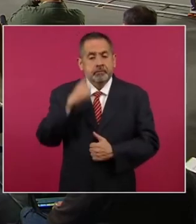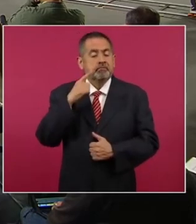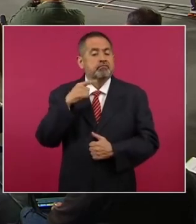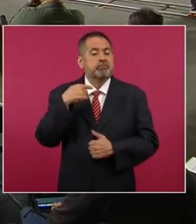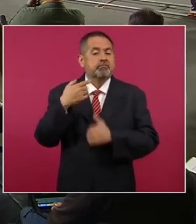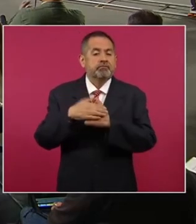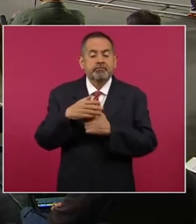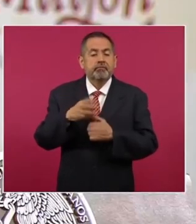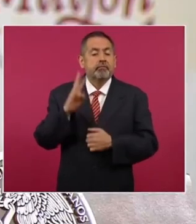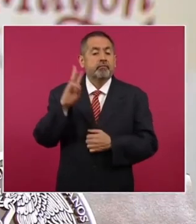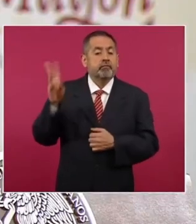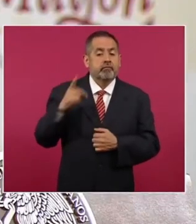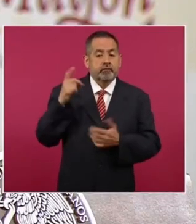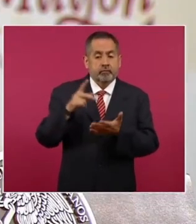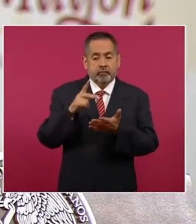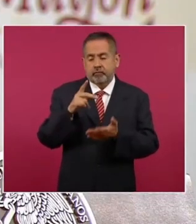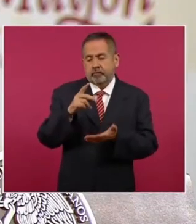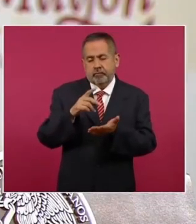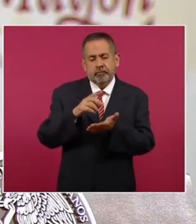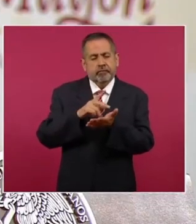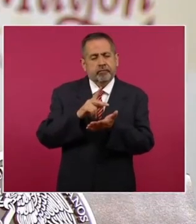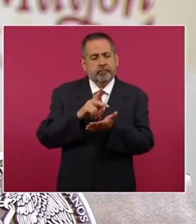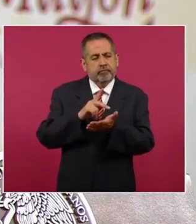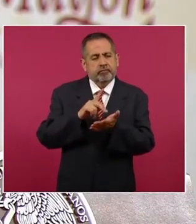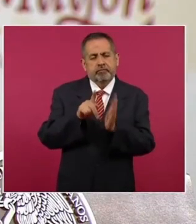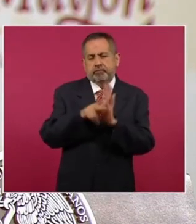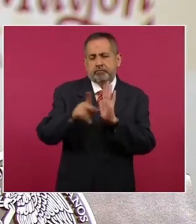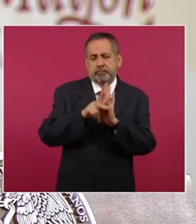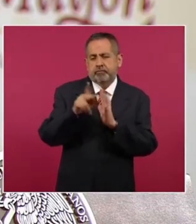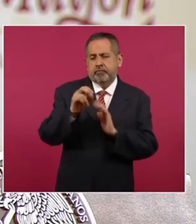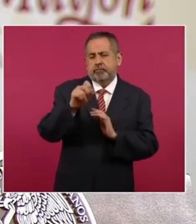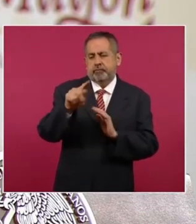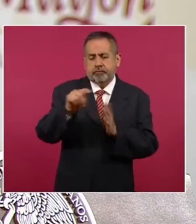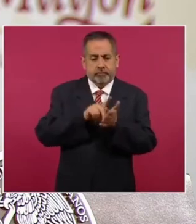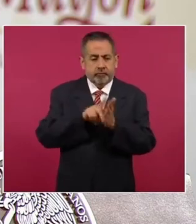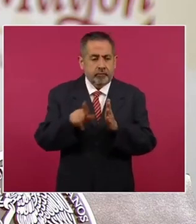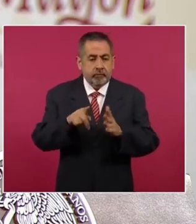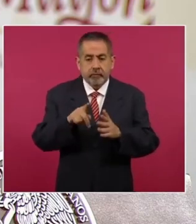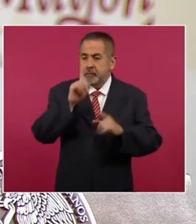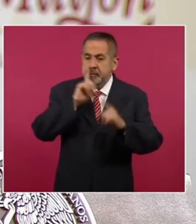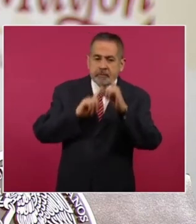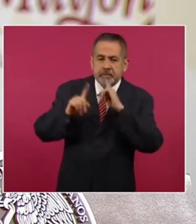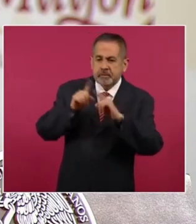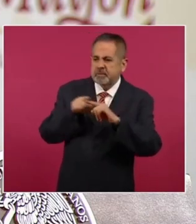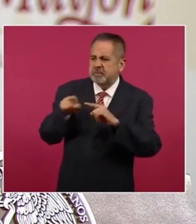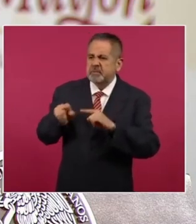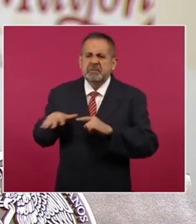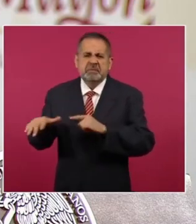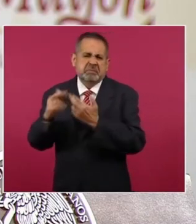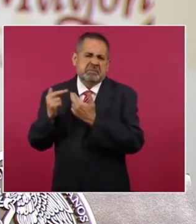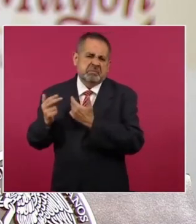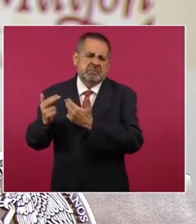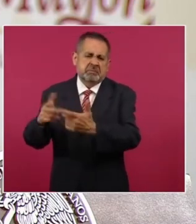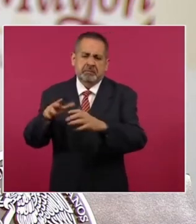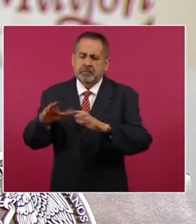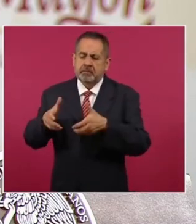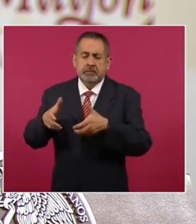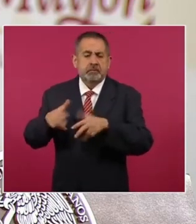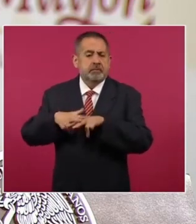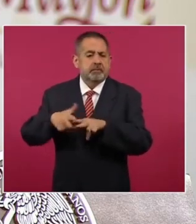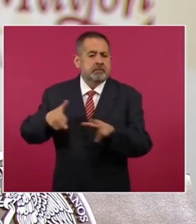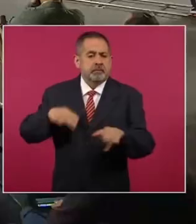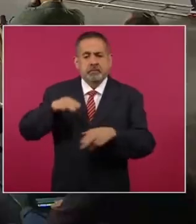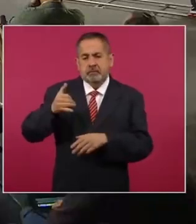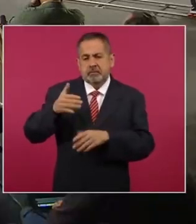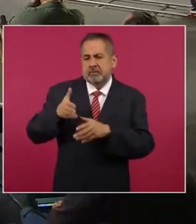Washington Post publica reportaje con mentiras sobre supuesta destrucción de tesoros arqueológicos en un tramo del Tren